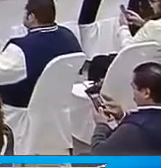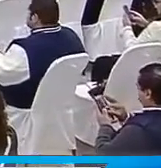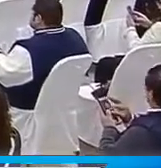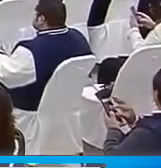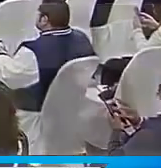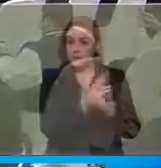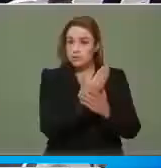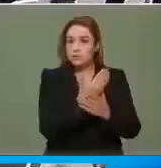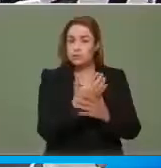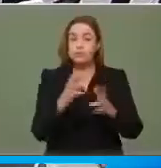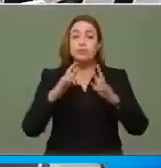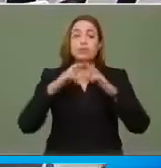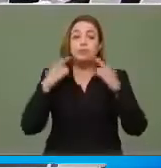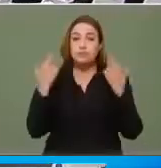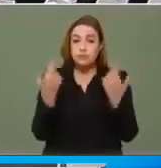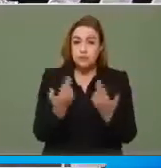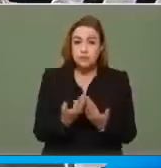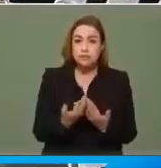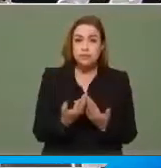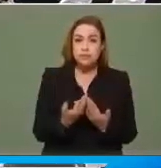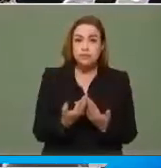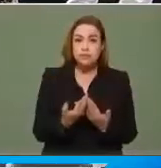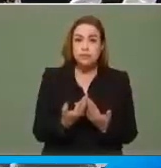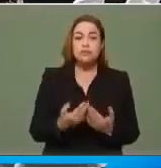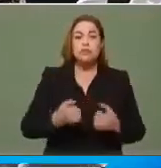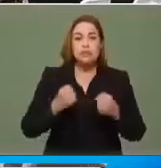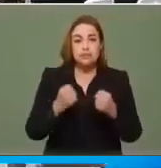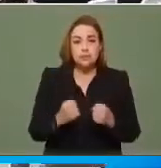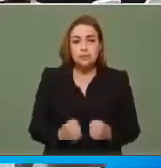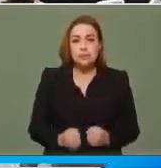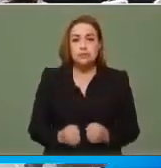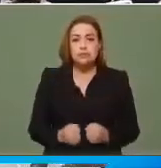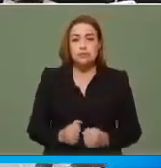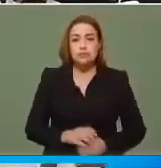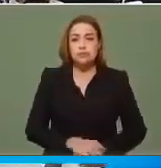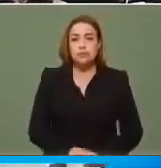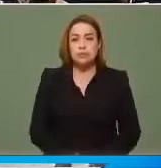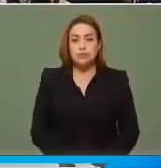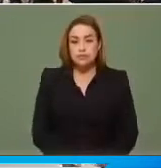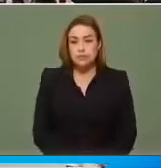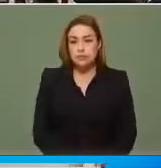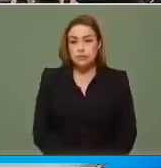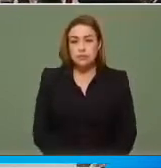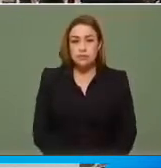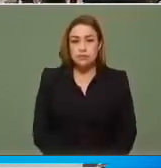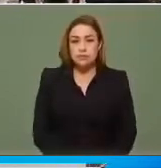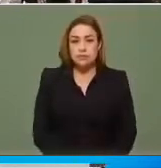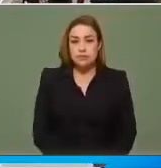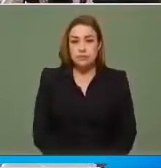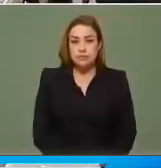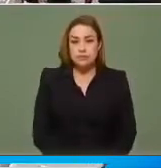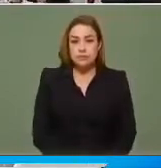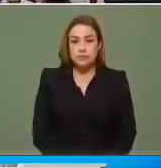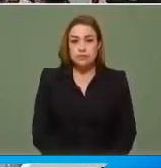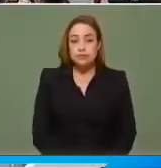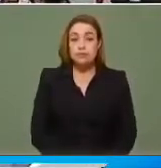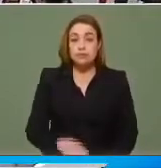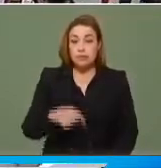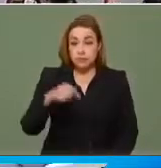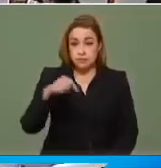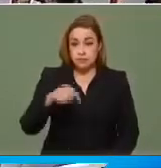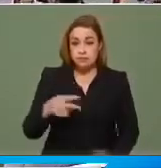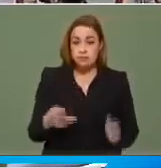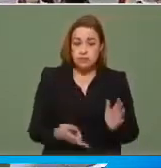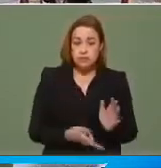la reunión de seguridad. Sesionó en Monterrey el Gabinete de Seguridad junto con el gobernador del